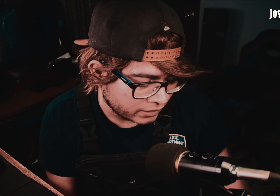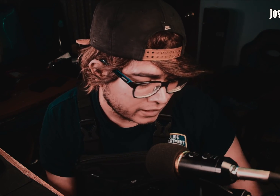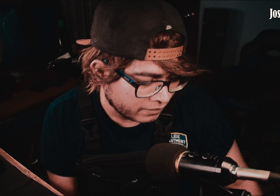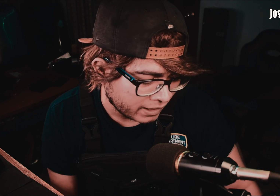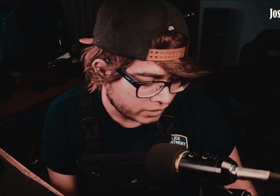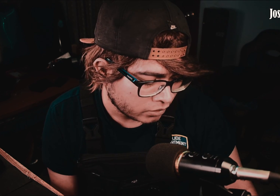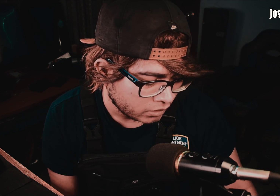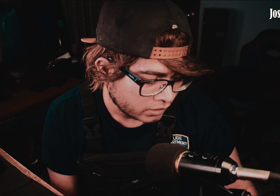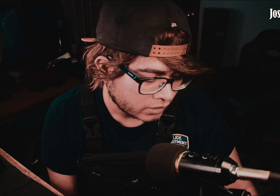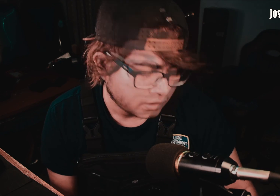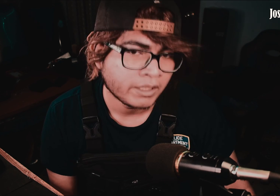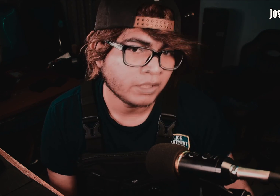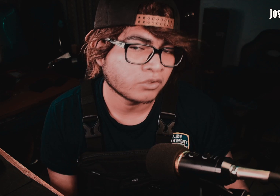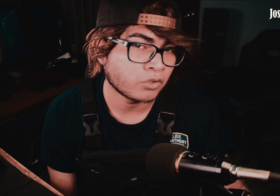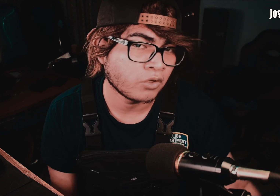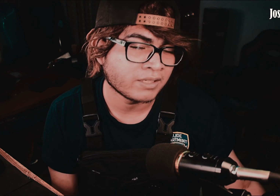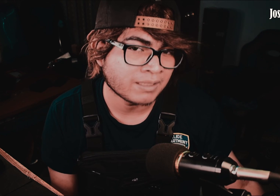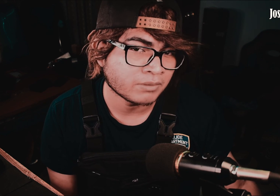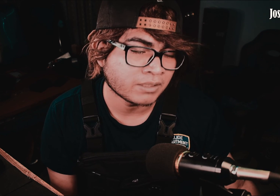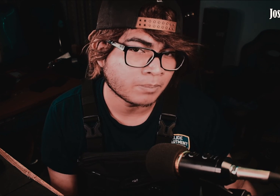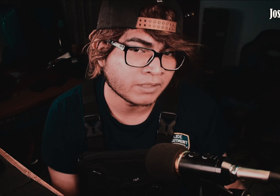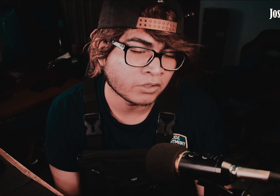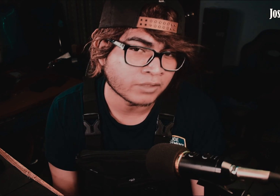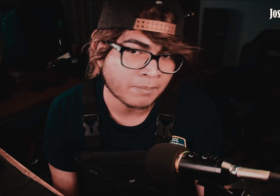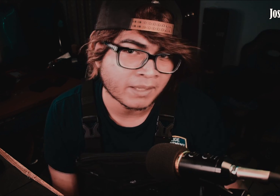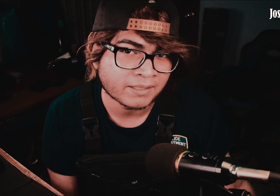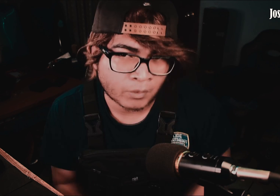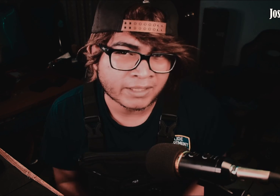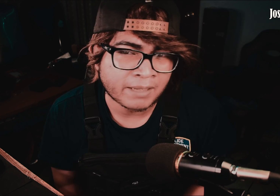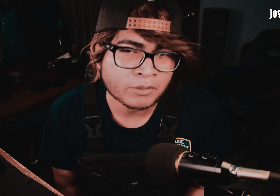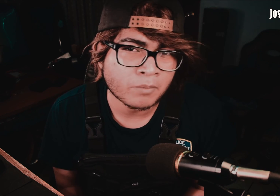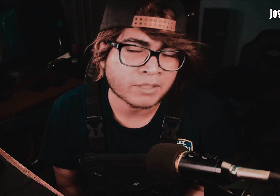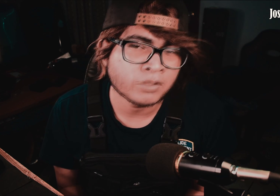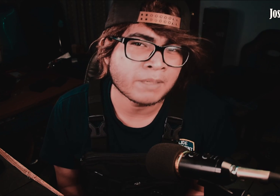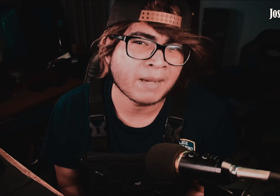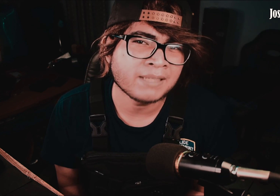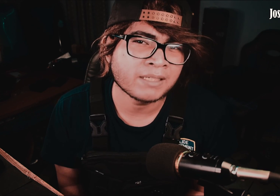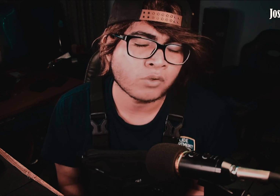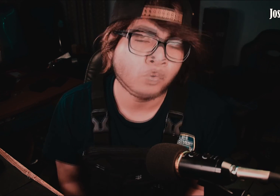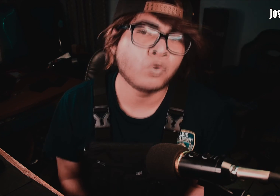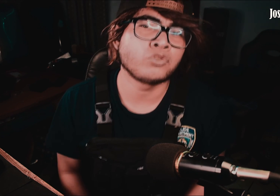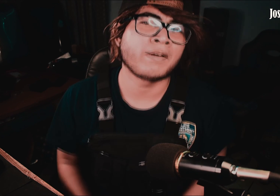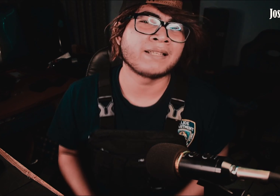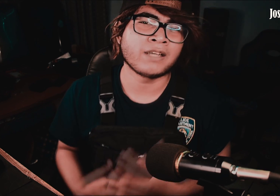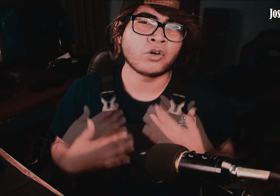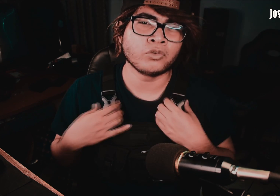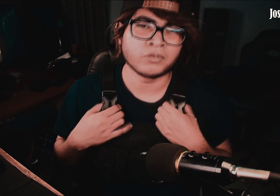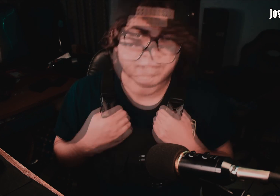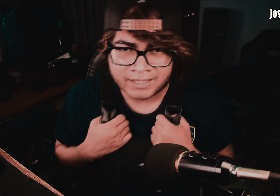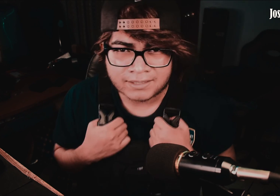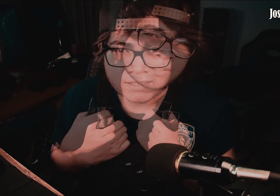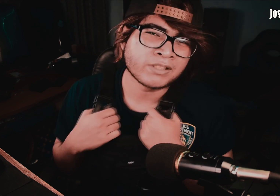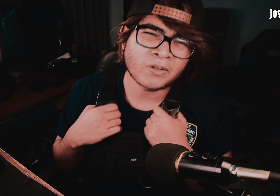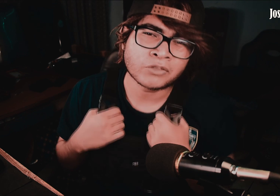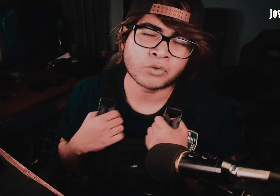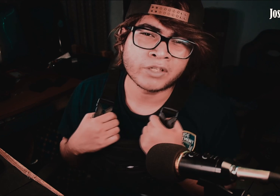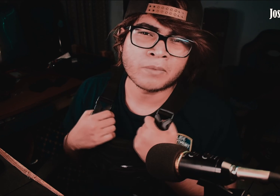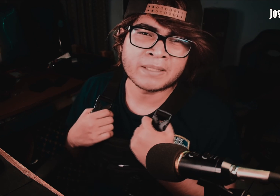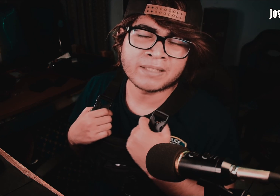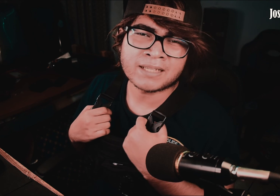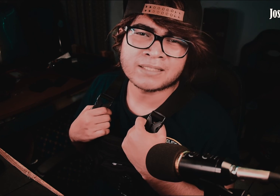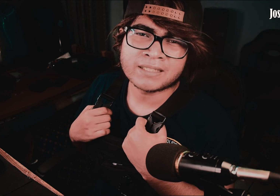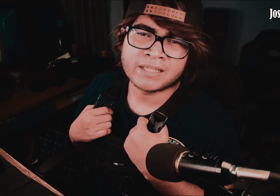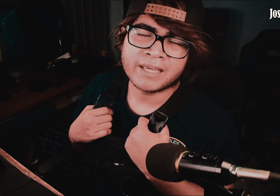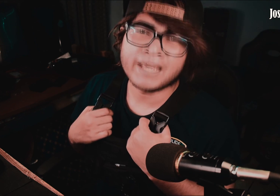alcaldes que no están trabajando y nosotros los estamos exponiendo también recuerda que mi nombre es joseph isaak un gusto haber estado con ustedes recibo